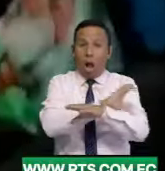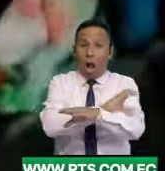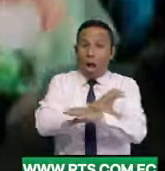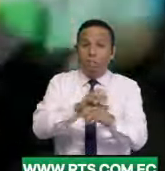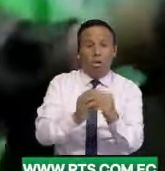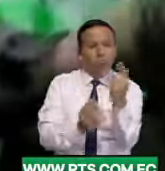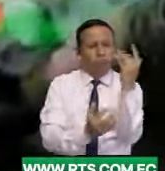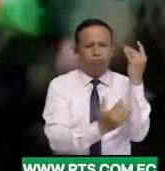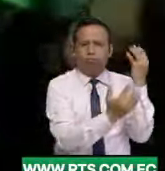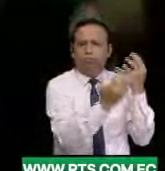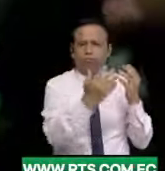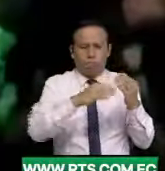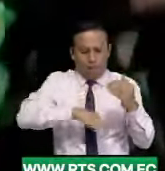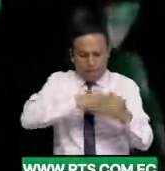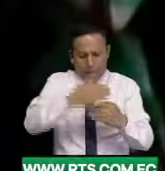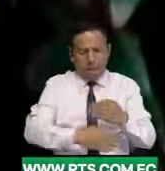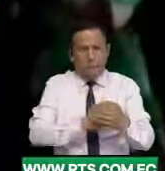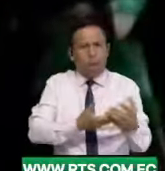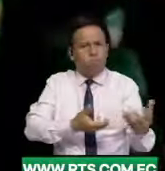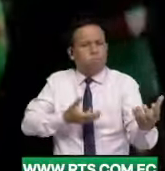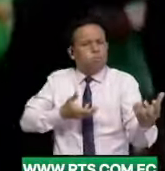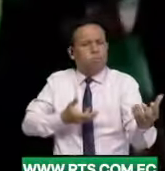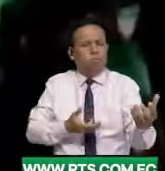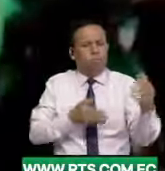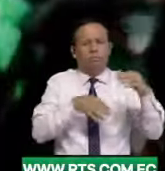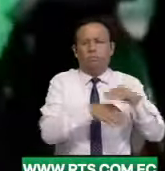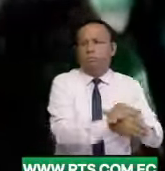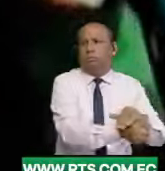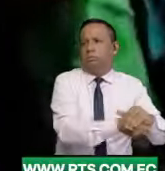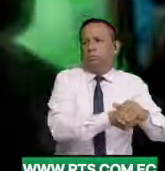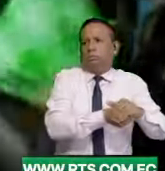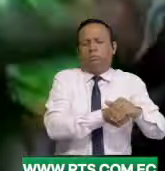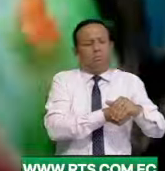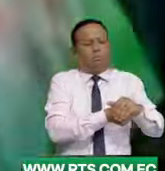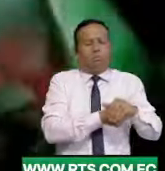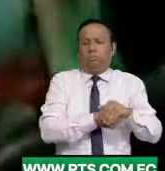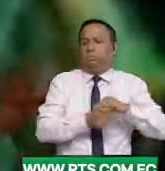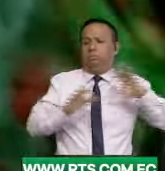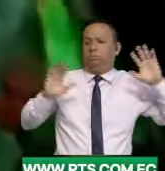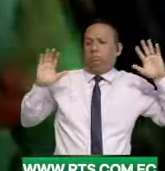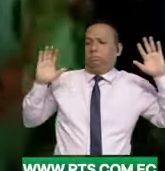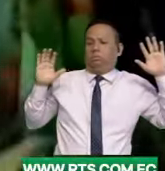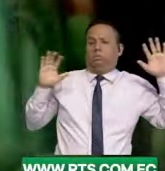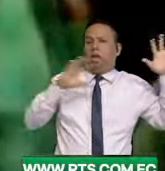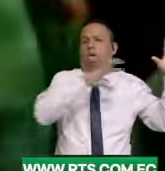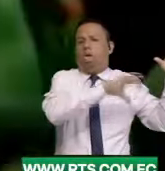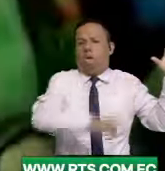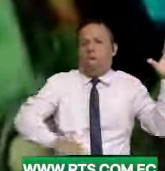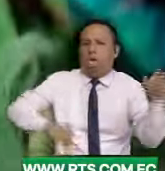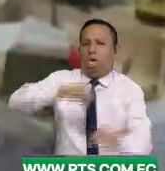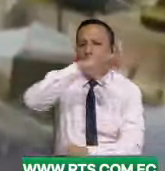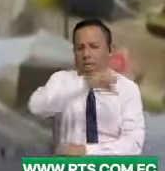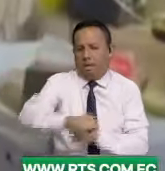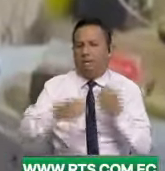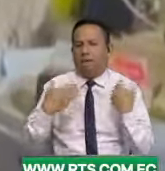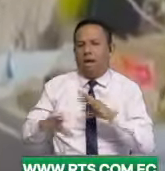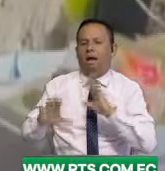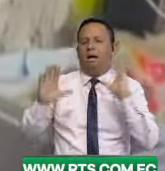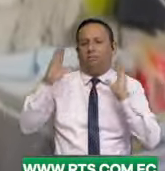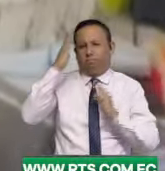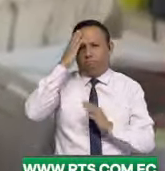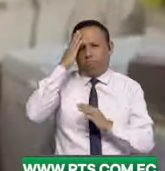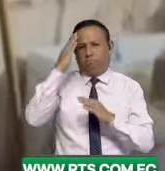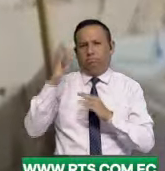trapos. Quisieron camuflar todo a fin de evitar que la fuerza pública les quite el armamento. No pudieron. Y